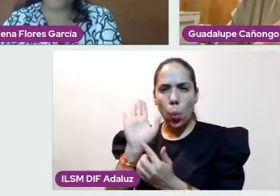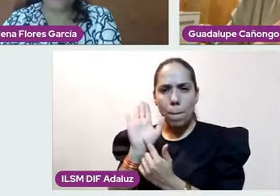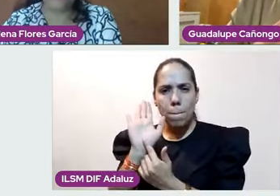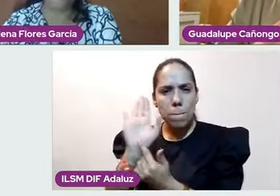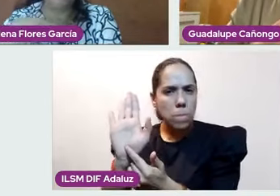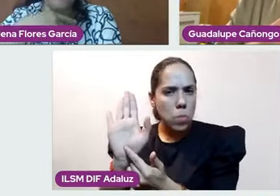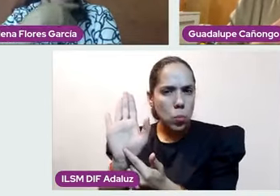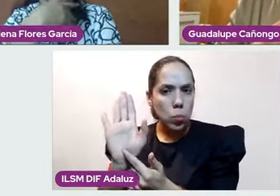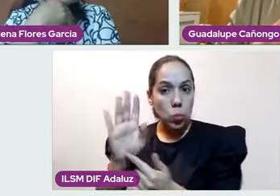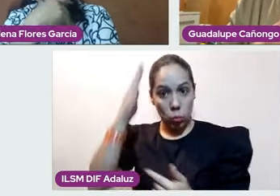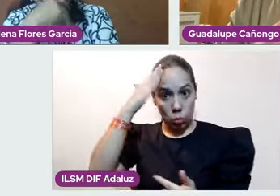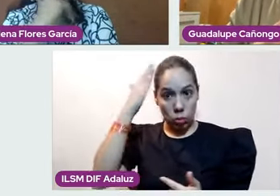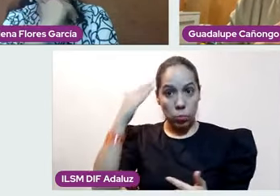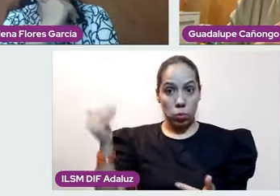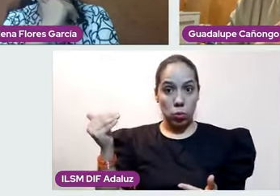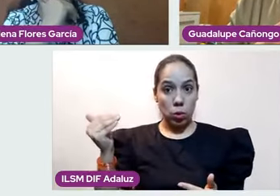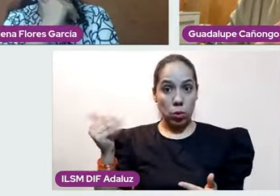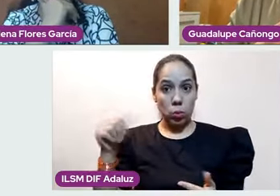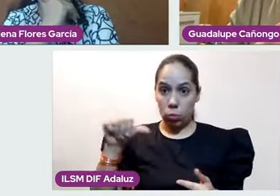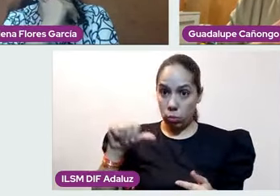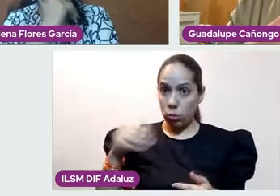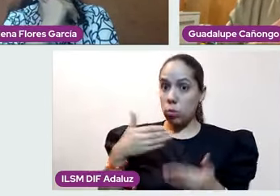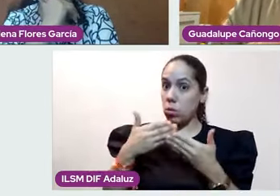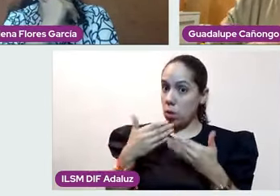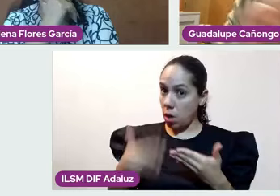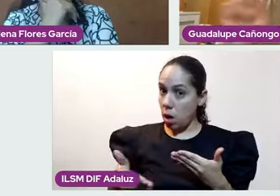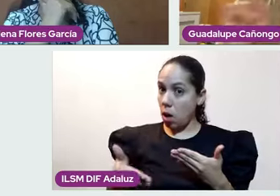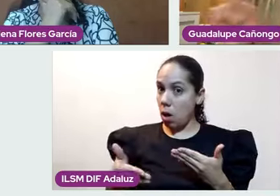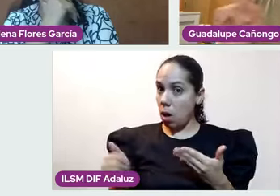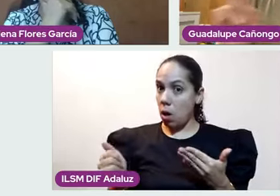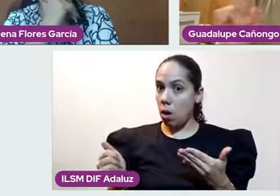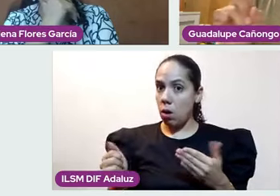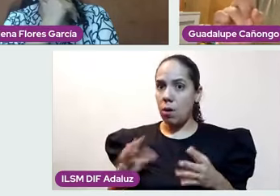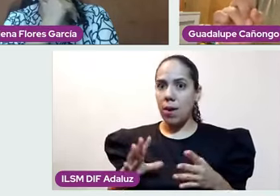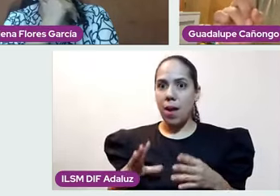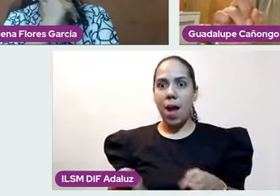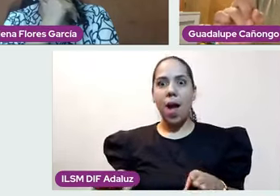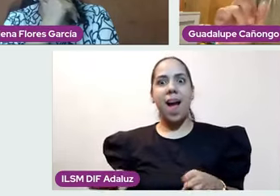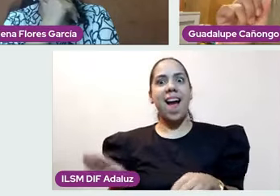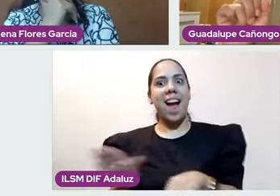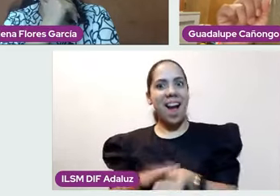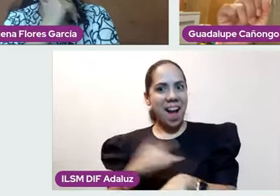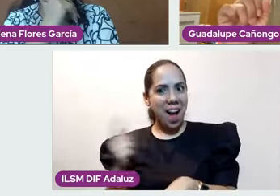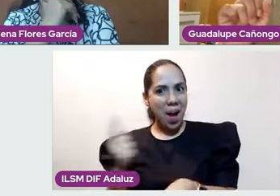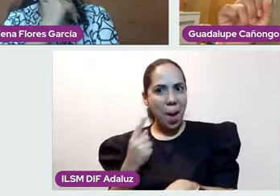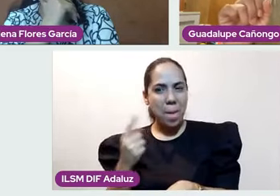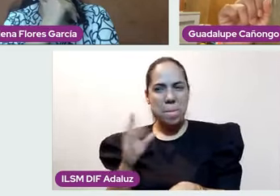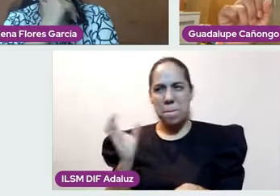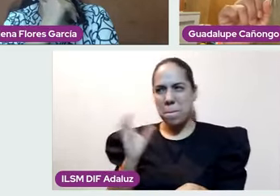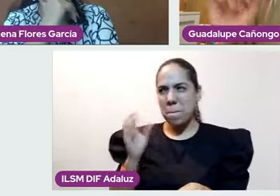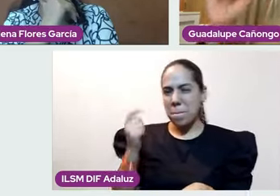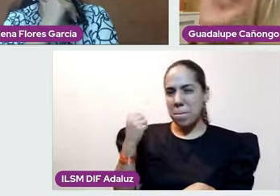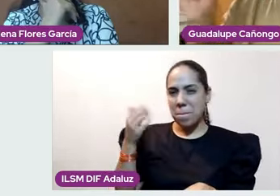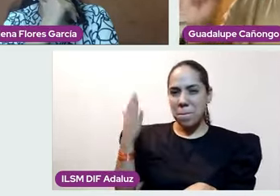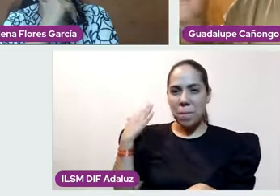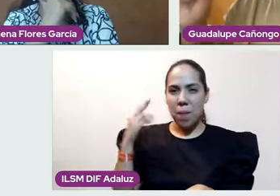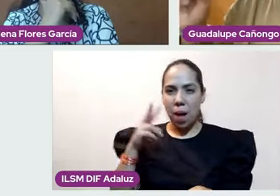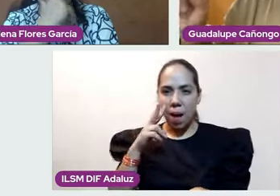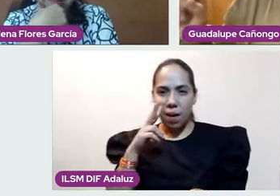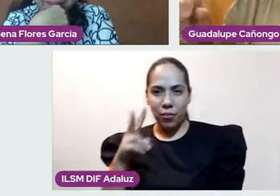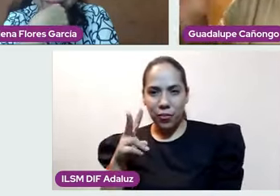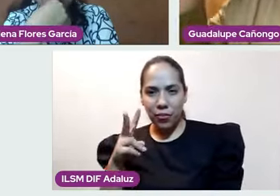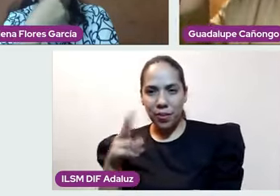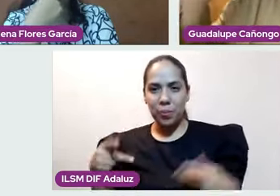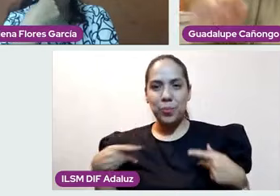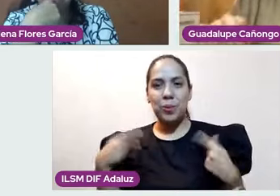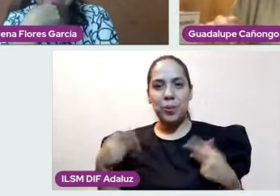a ver y vemos a una persona, ay, mira, ya no era tan cierto esto de que no lo sabían utilizar, o ya no era tan cierto